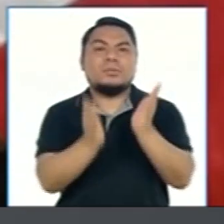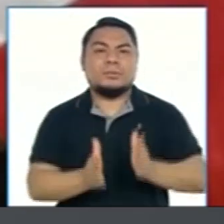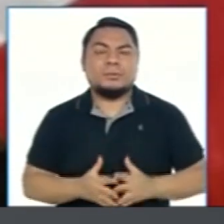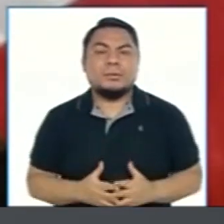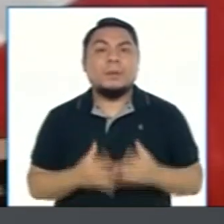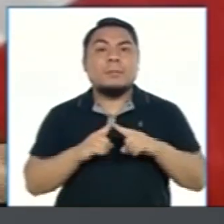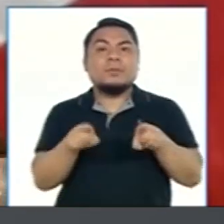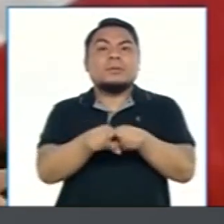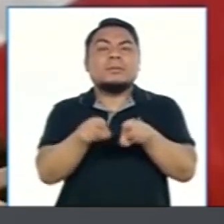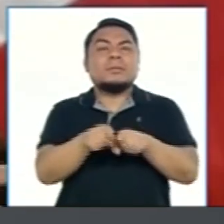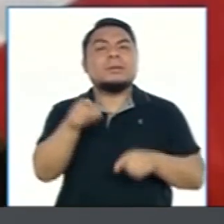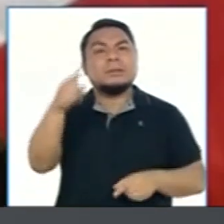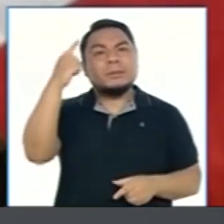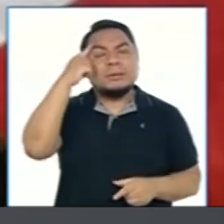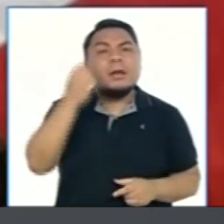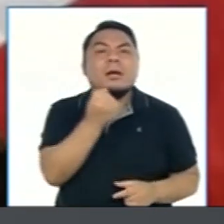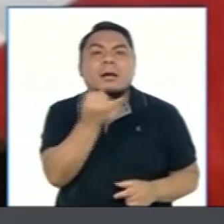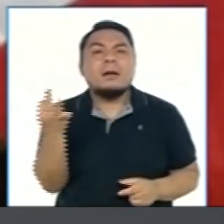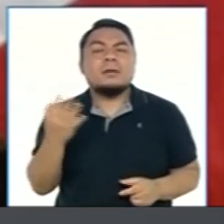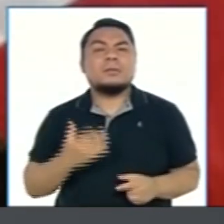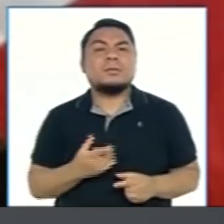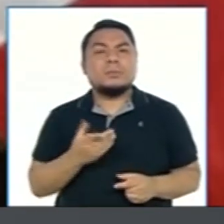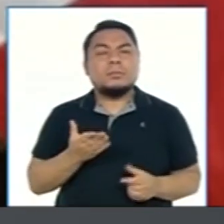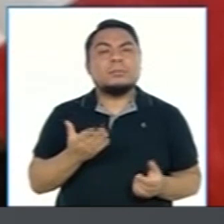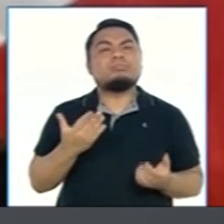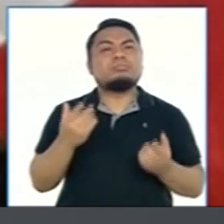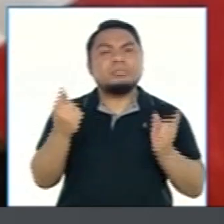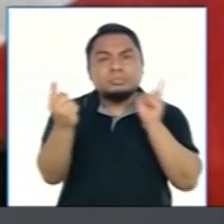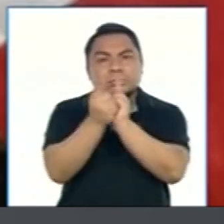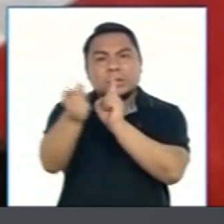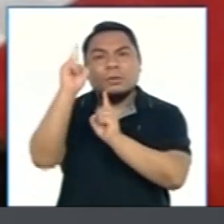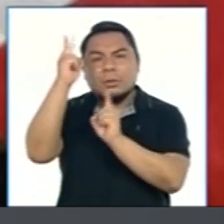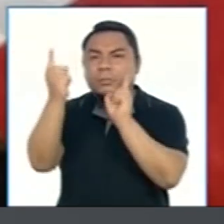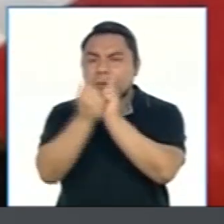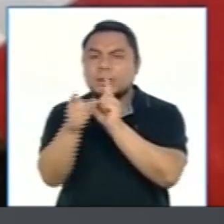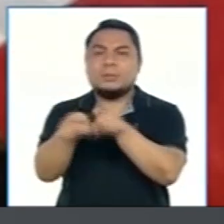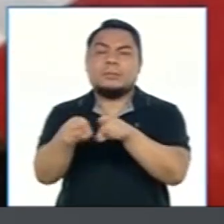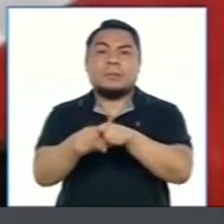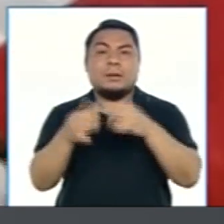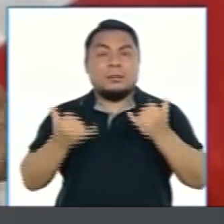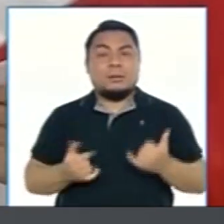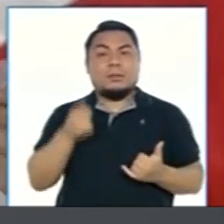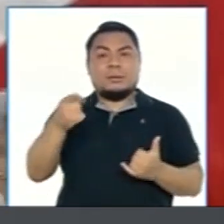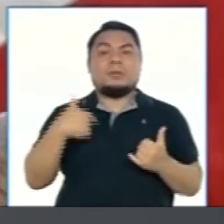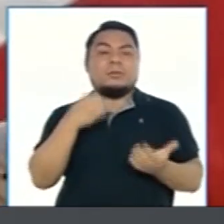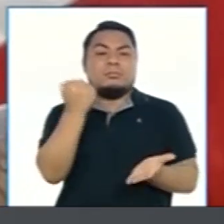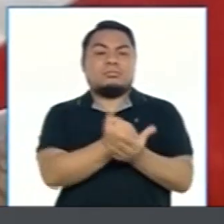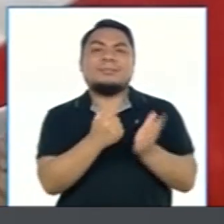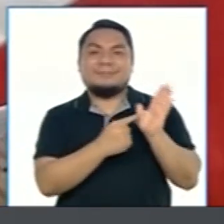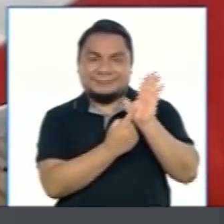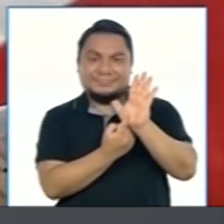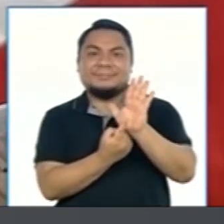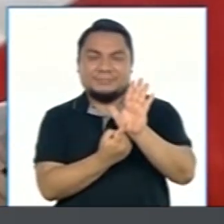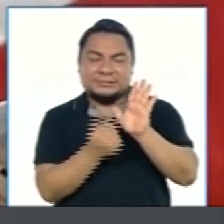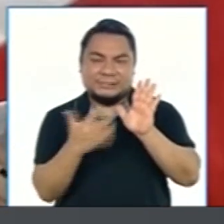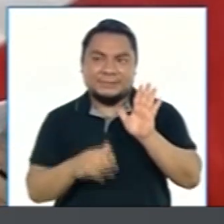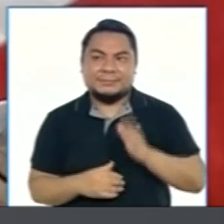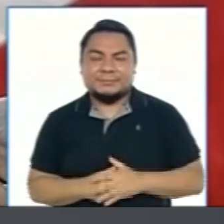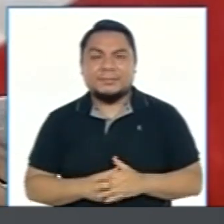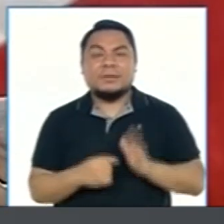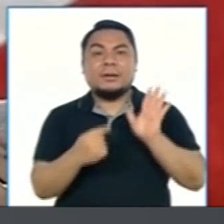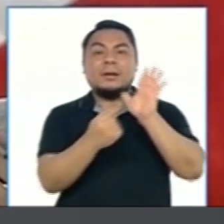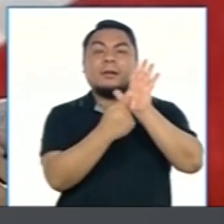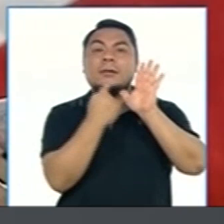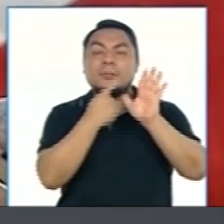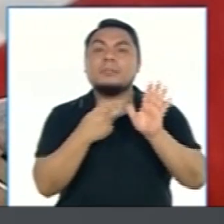alumnos. Pero también hay que atender al docente, y por ello tenemos aquí el decreto supremo que